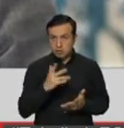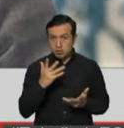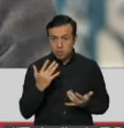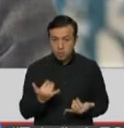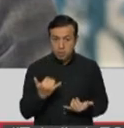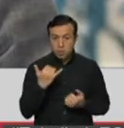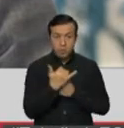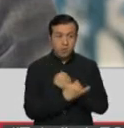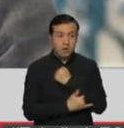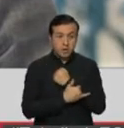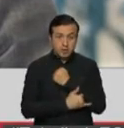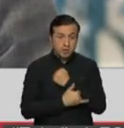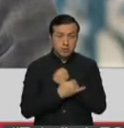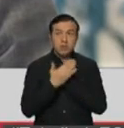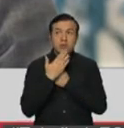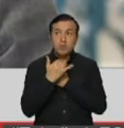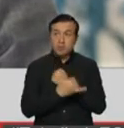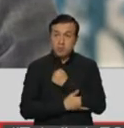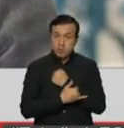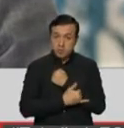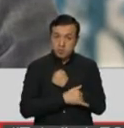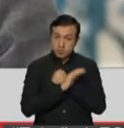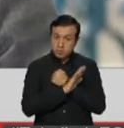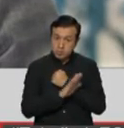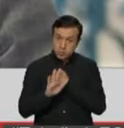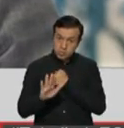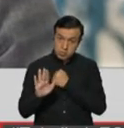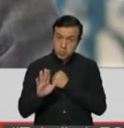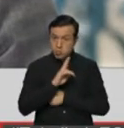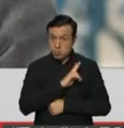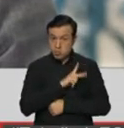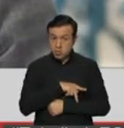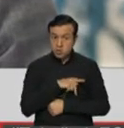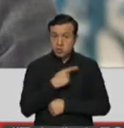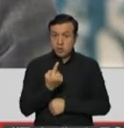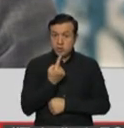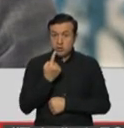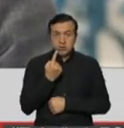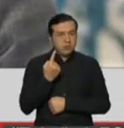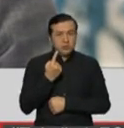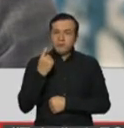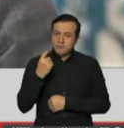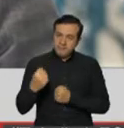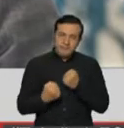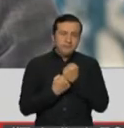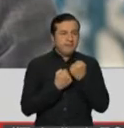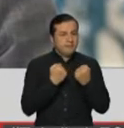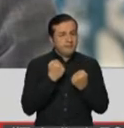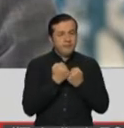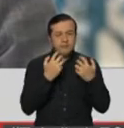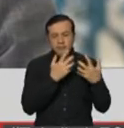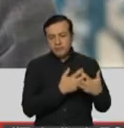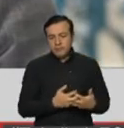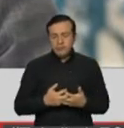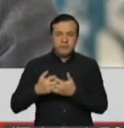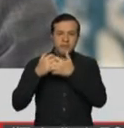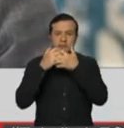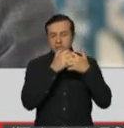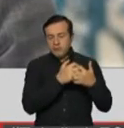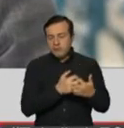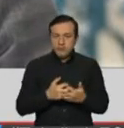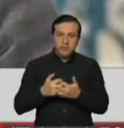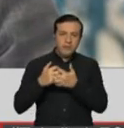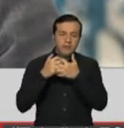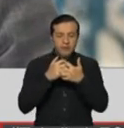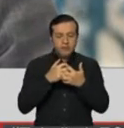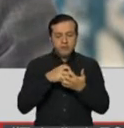ningún país puede ni podrá huir por sí solo del coronavirus. Tenemos que trabajar y colaborar, y como dice la carta de